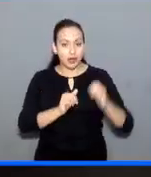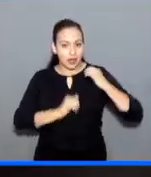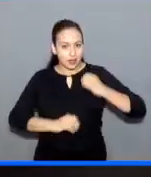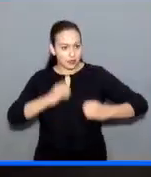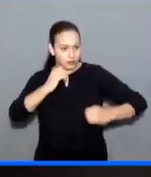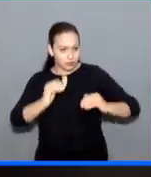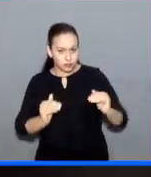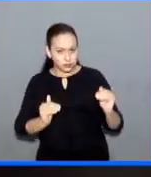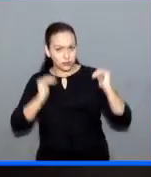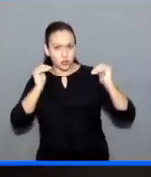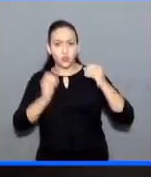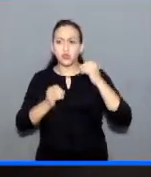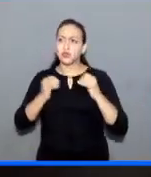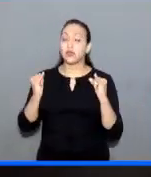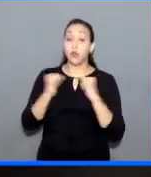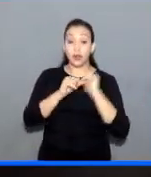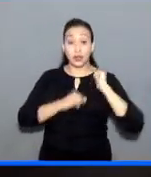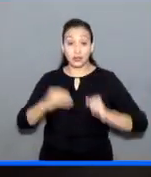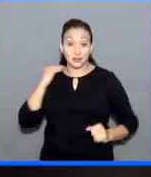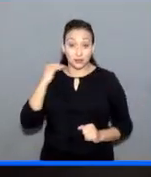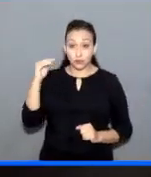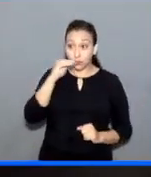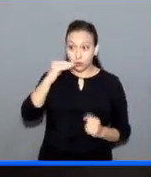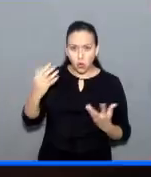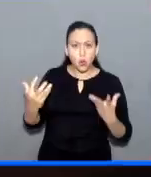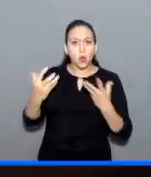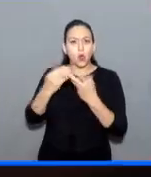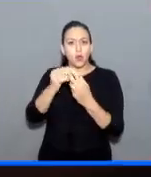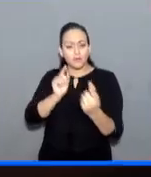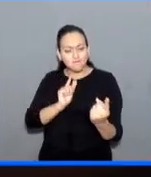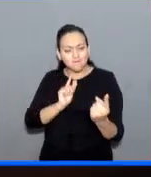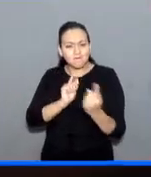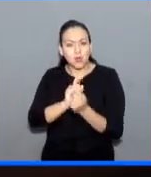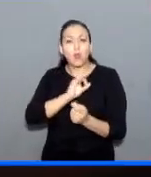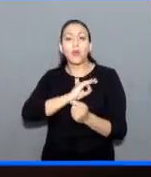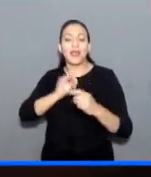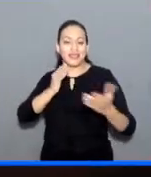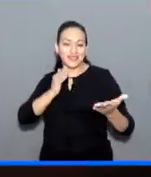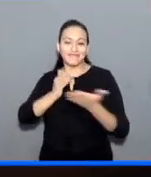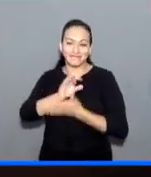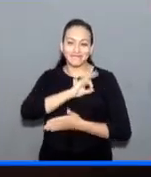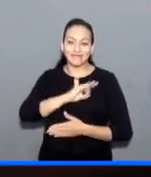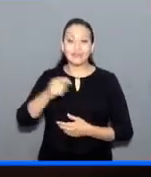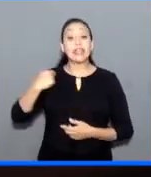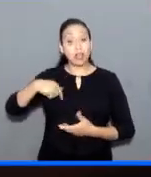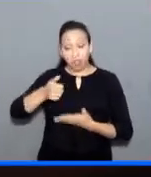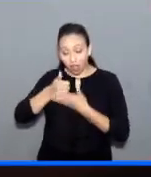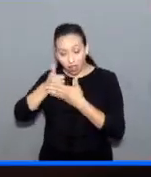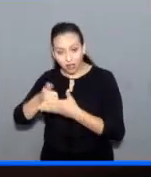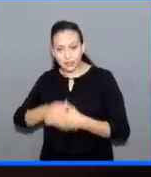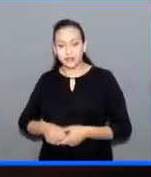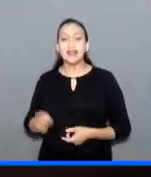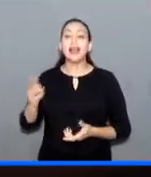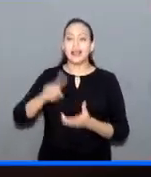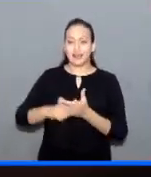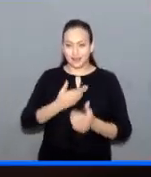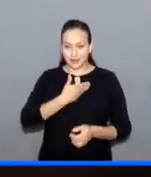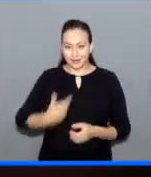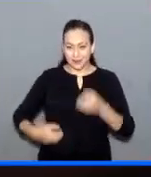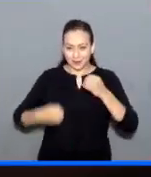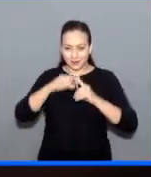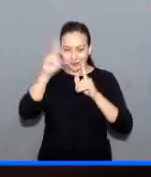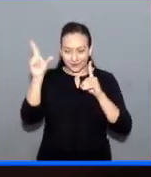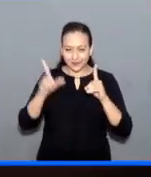podamos armar un camino donde podamos ayudarlos. El secretario general de la Presidencia de la Suprema Corte de Justicia de la